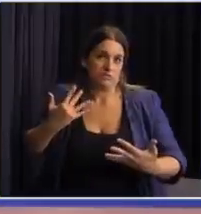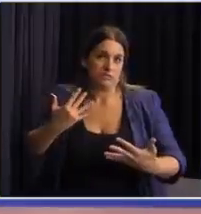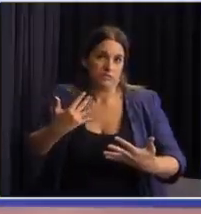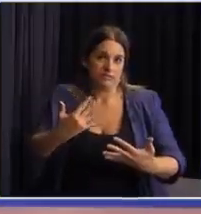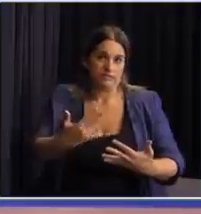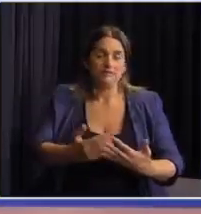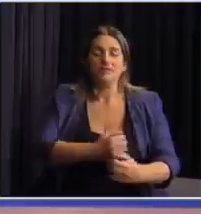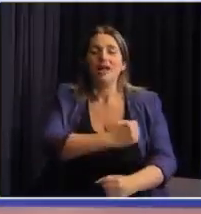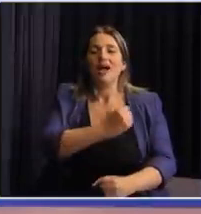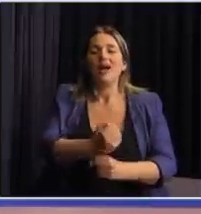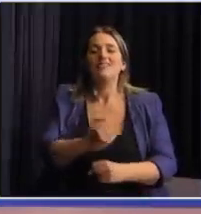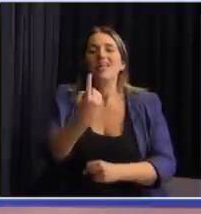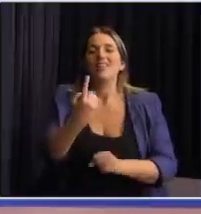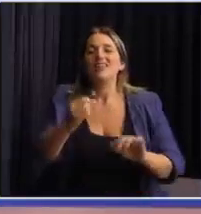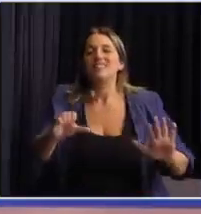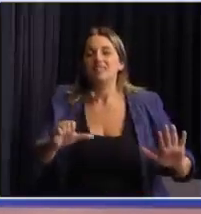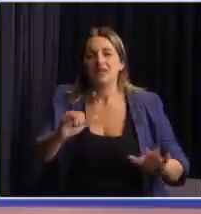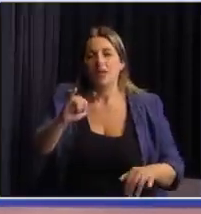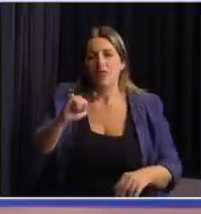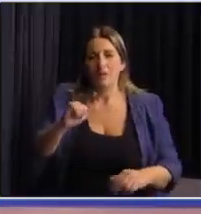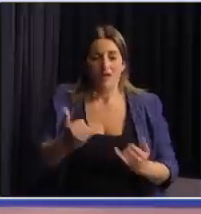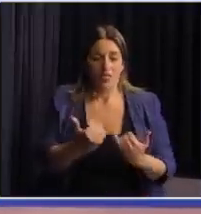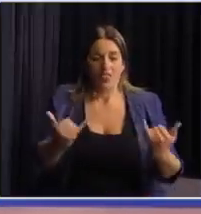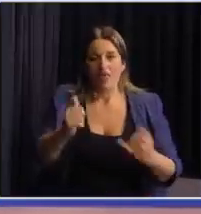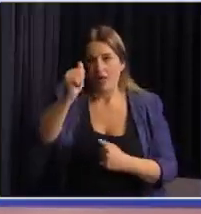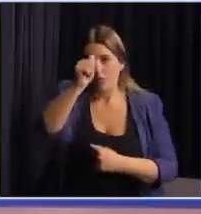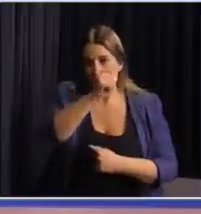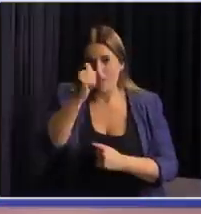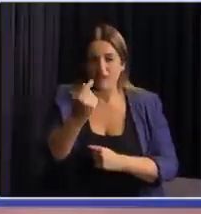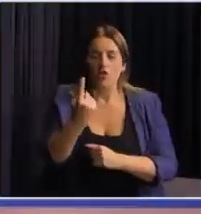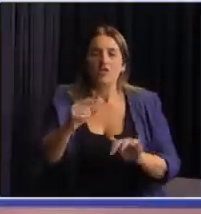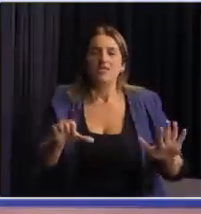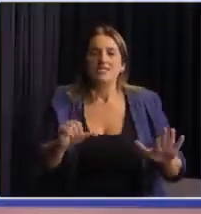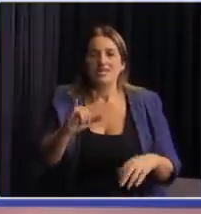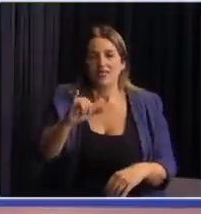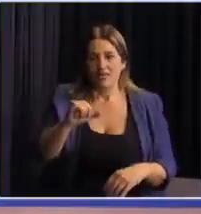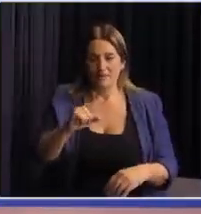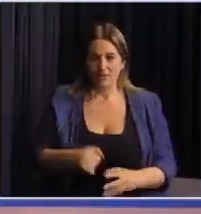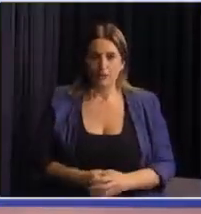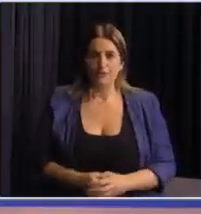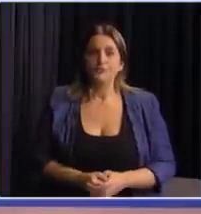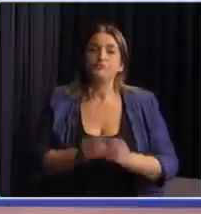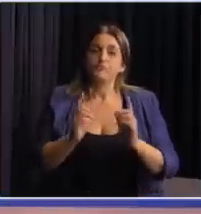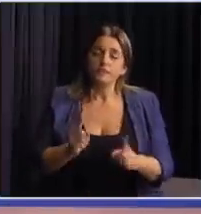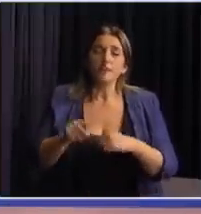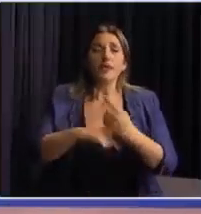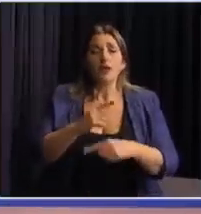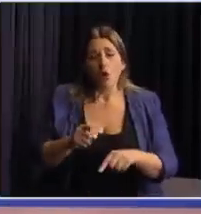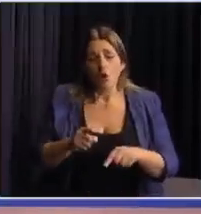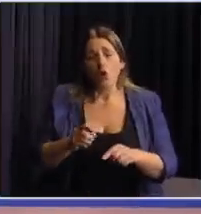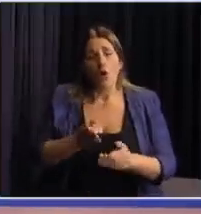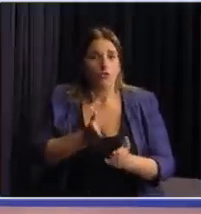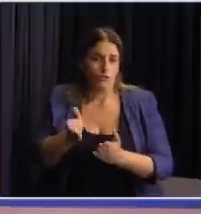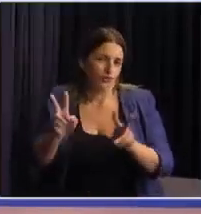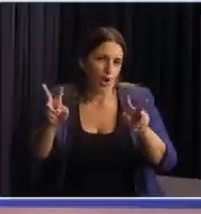de mayo, domingo 16 de mayo. Y el otro tema que